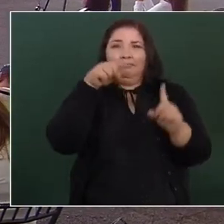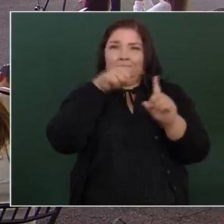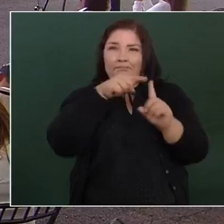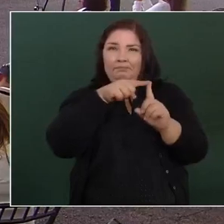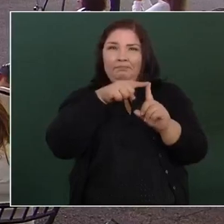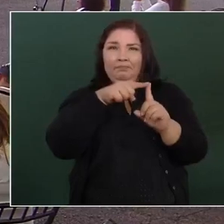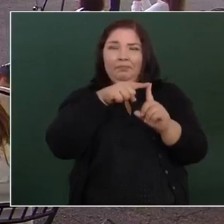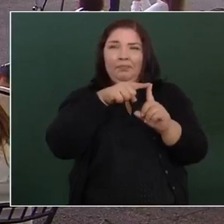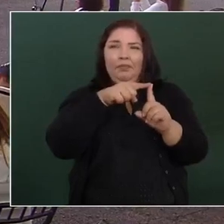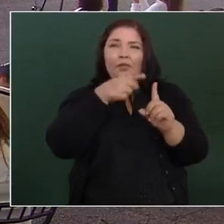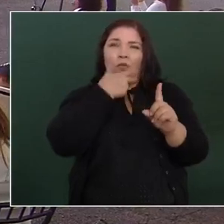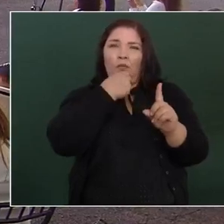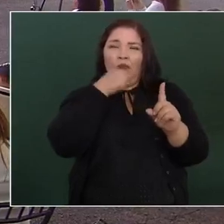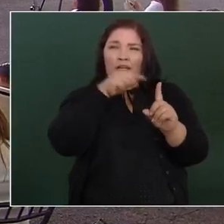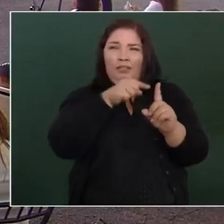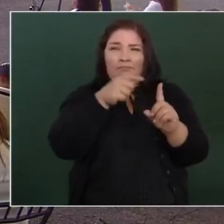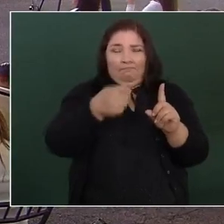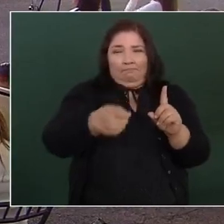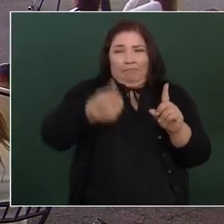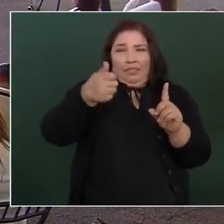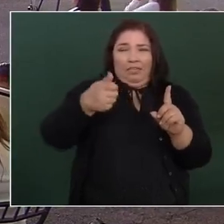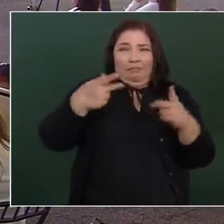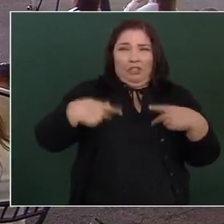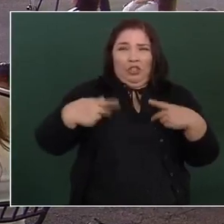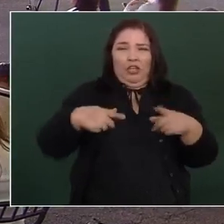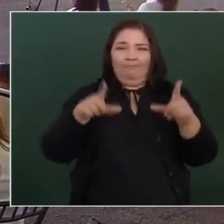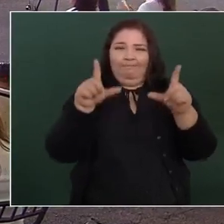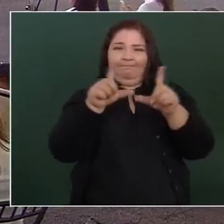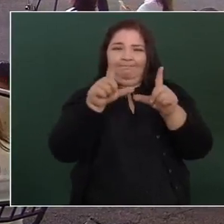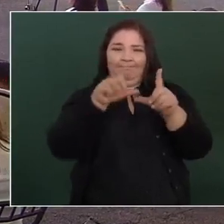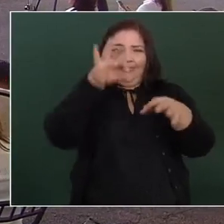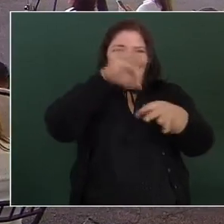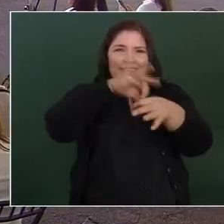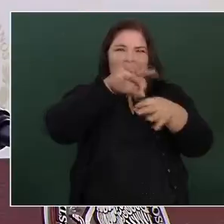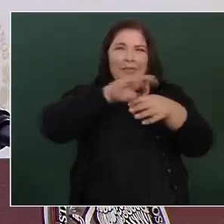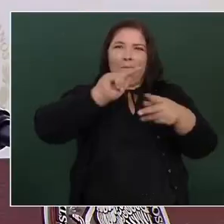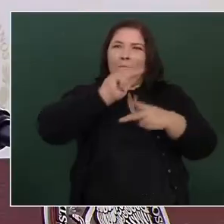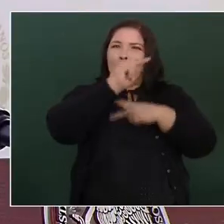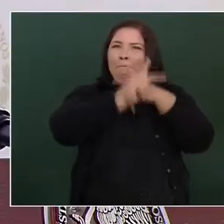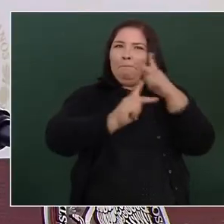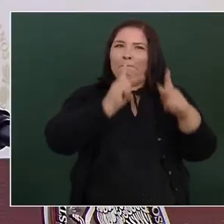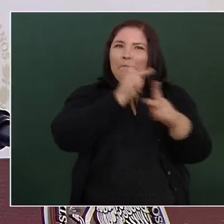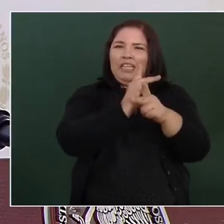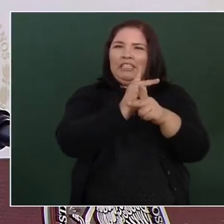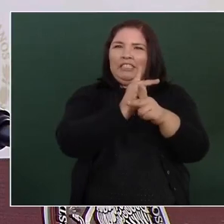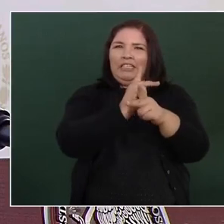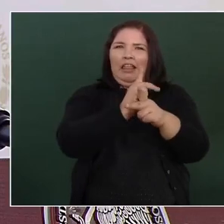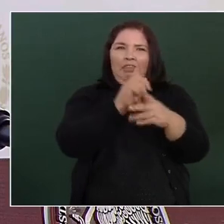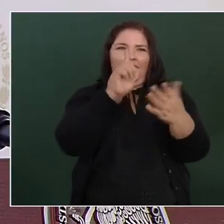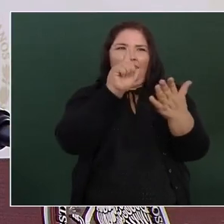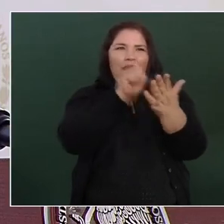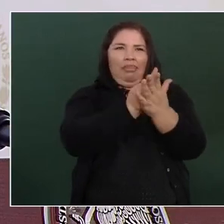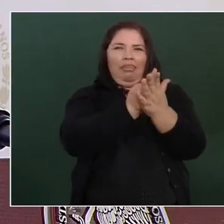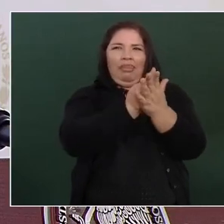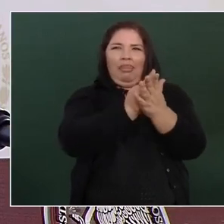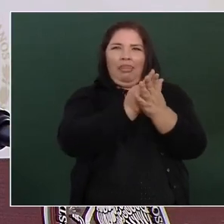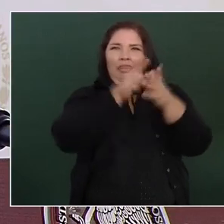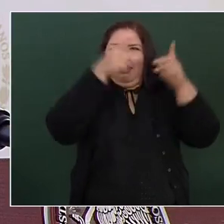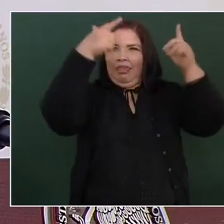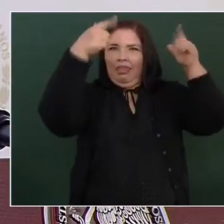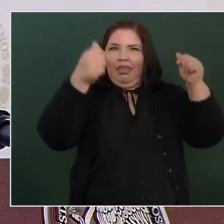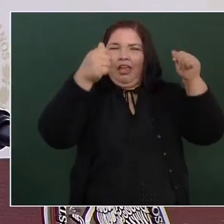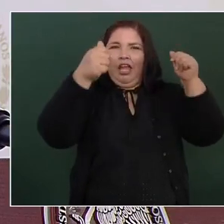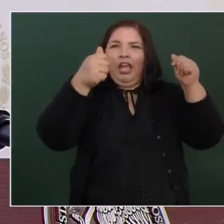persona en México en tener su INE, pasaporte y títulos académicos con el género